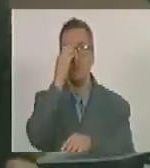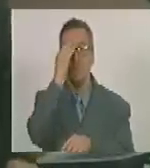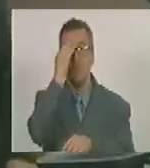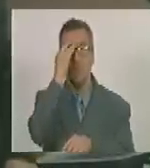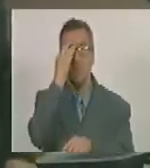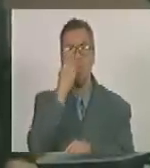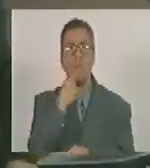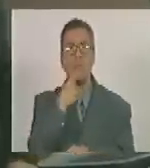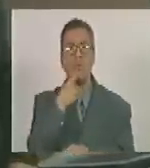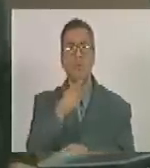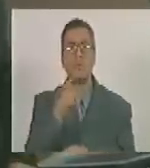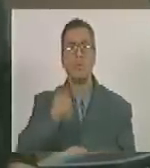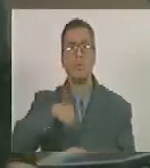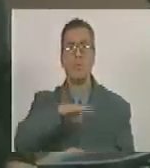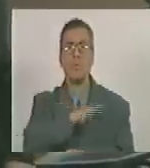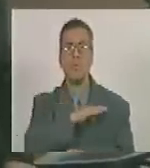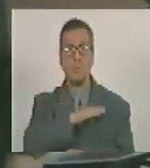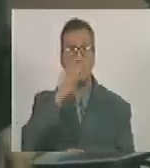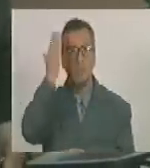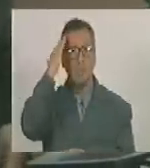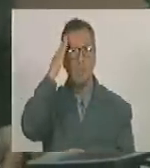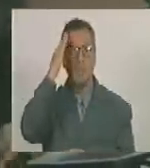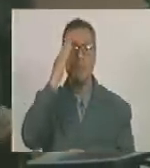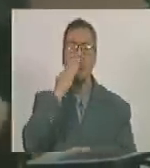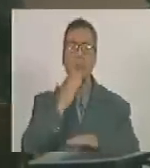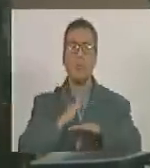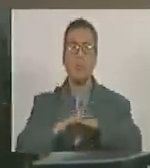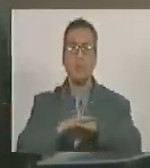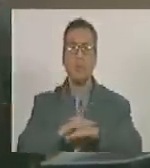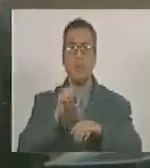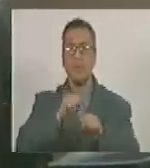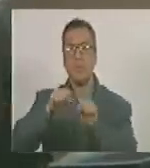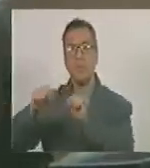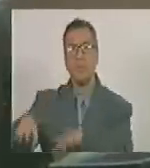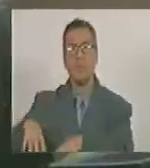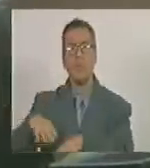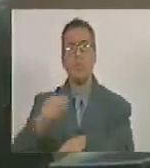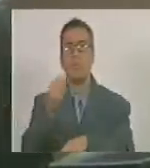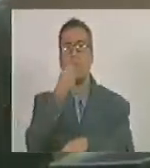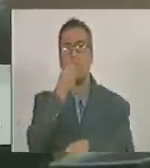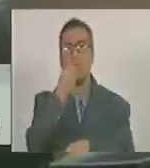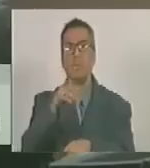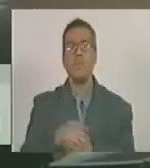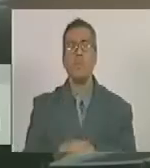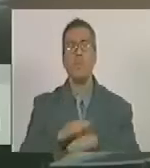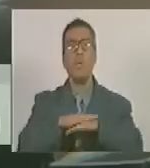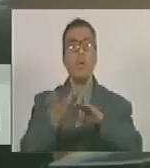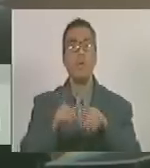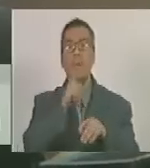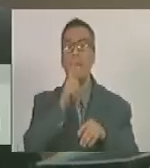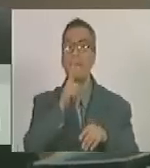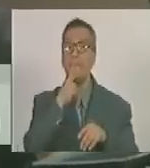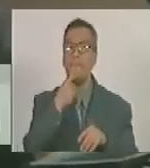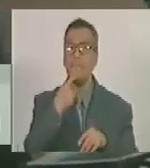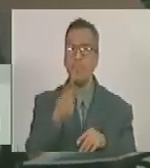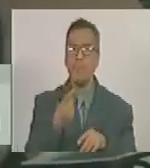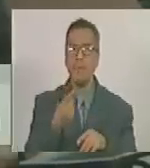Nos enseñaron a que era pecado botar alimento. Pero más indignación da